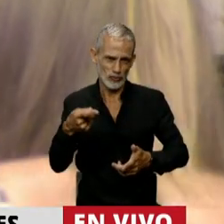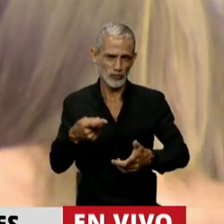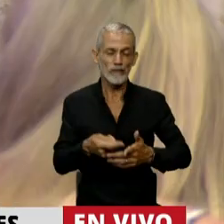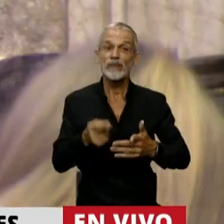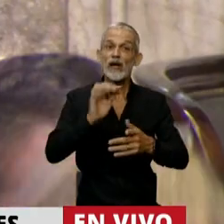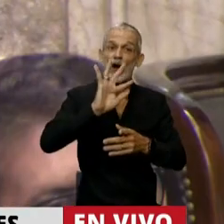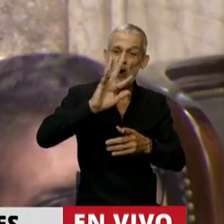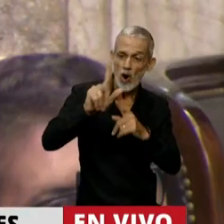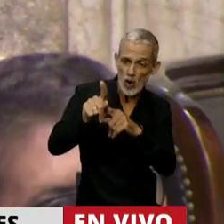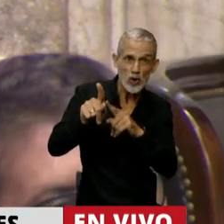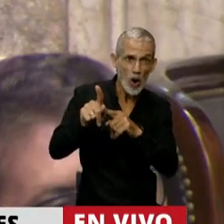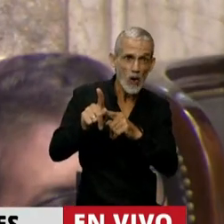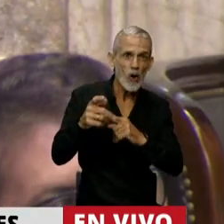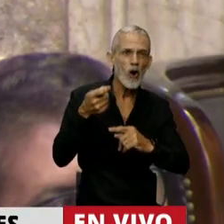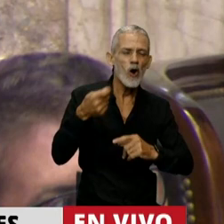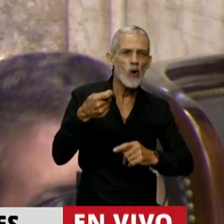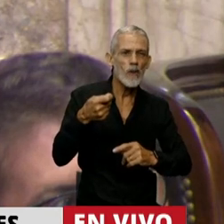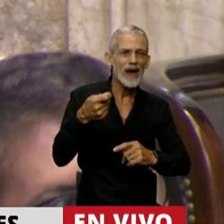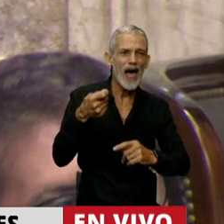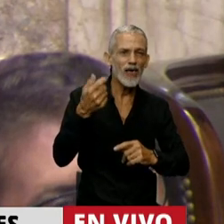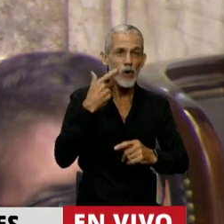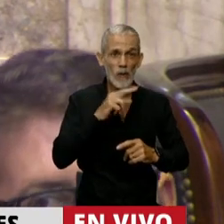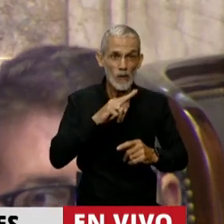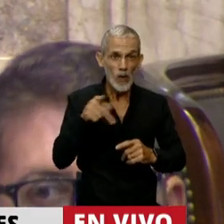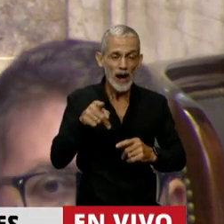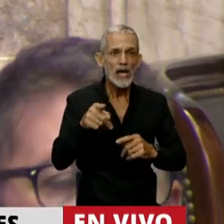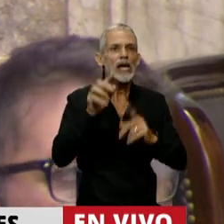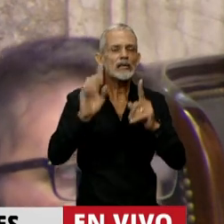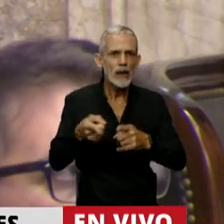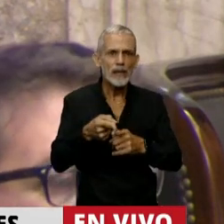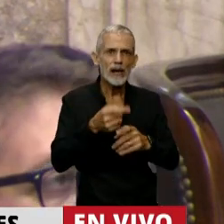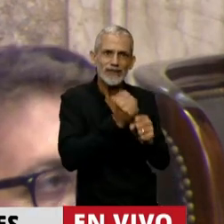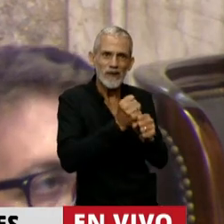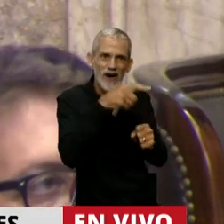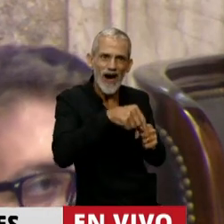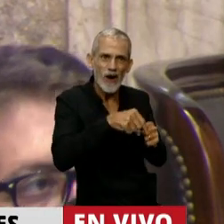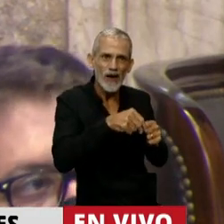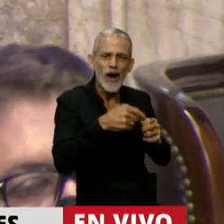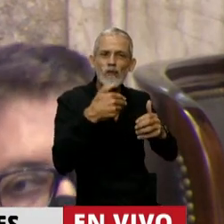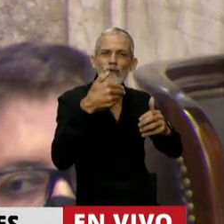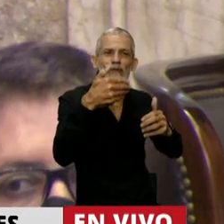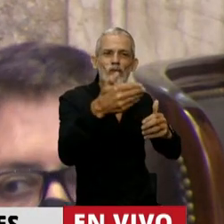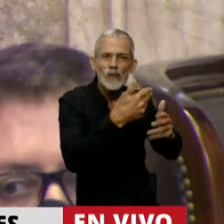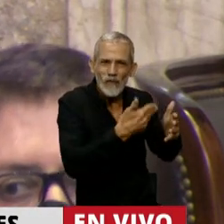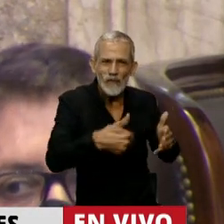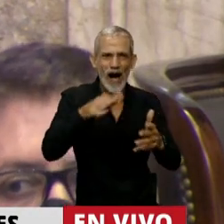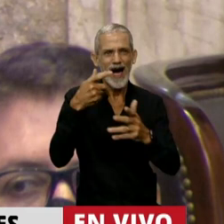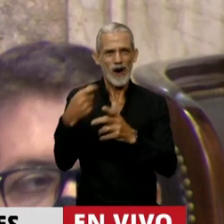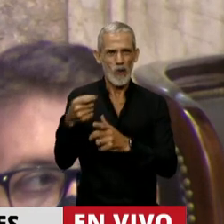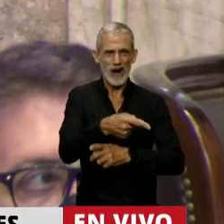si decimos robo a jubiladas y jubilados, decimos también robo a los trabajadores que mañana van a ser